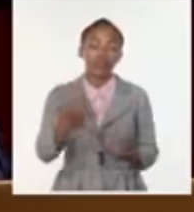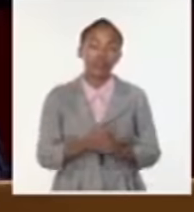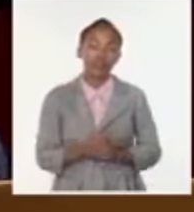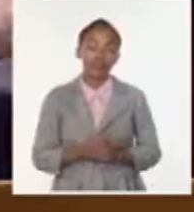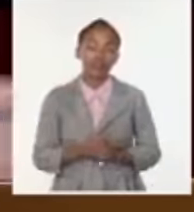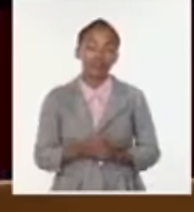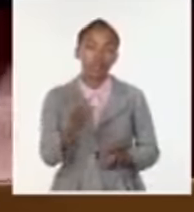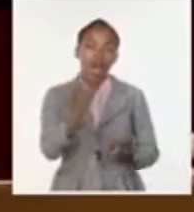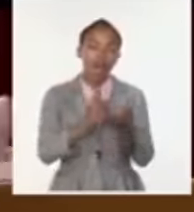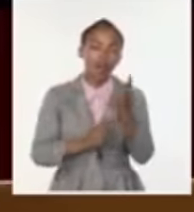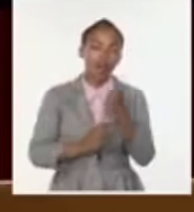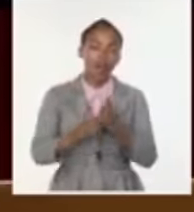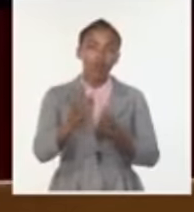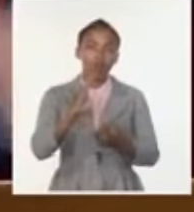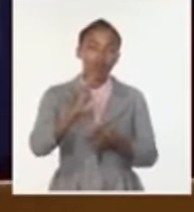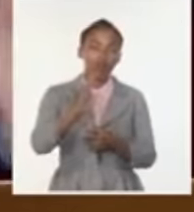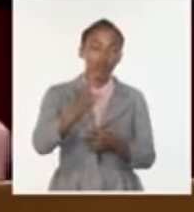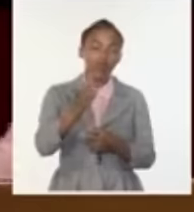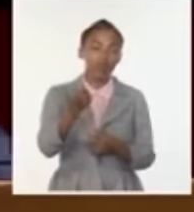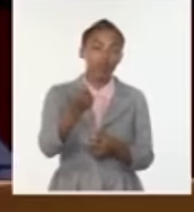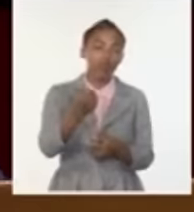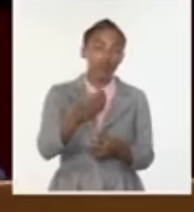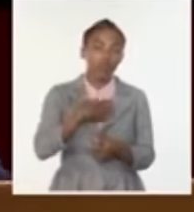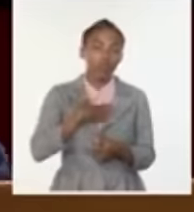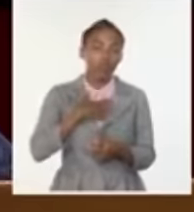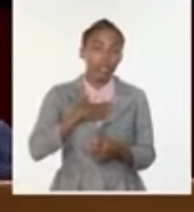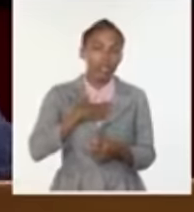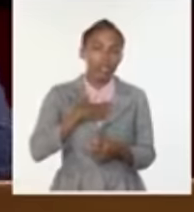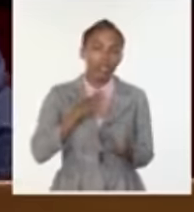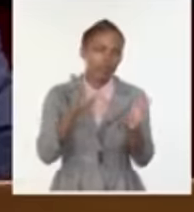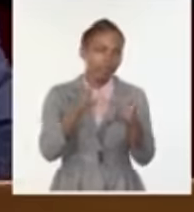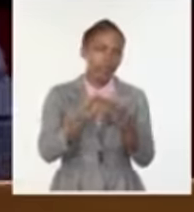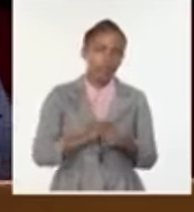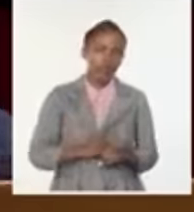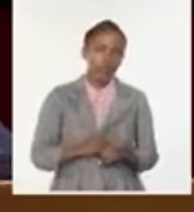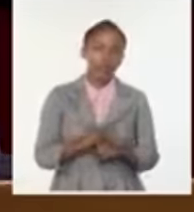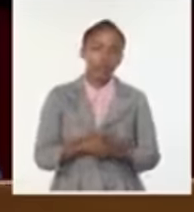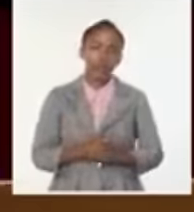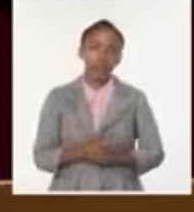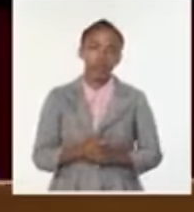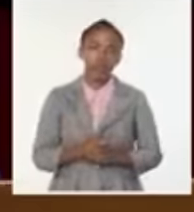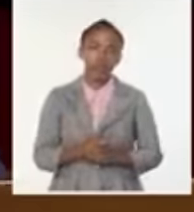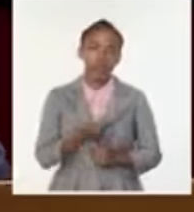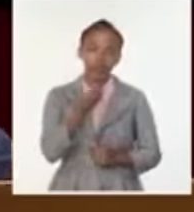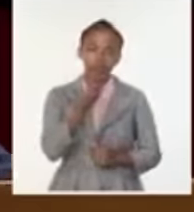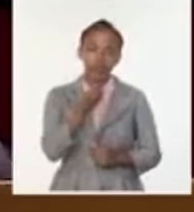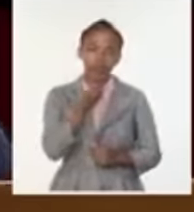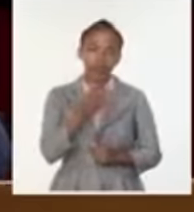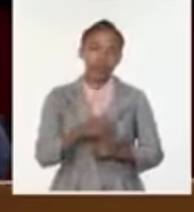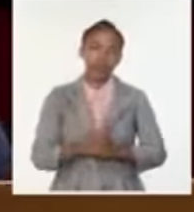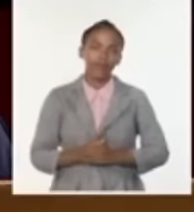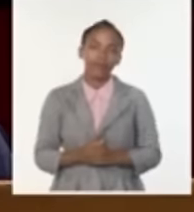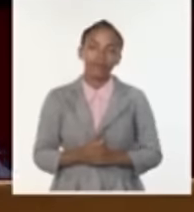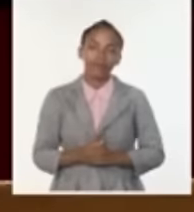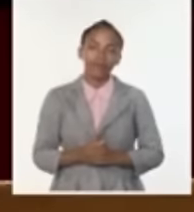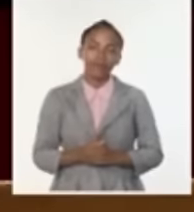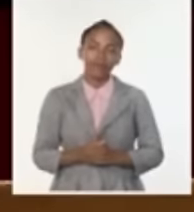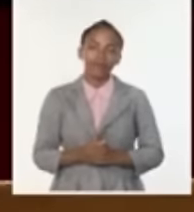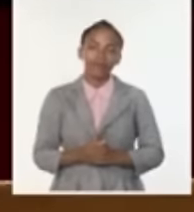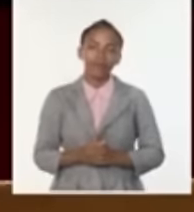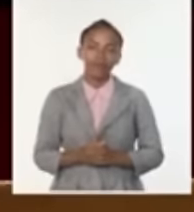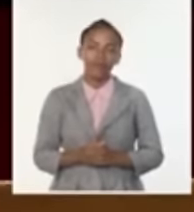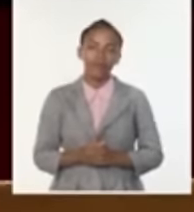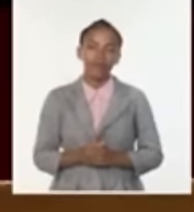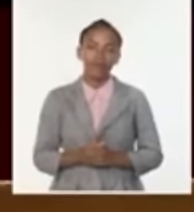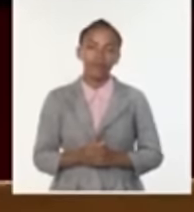reales, y esto se va a reordenar, hacer un corte para poder avanzar ya con una mayor transparencia y claridad y con las